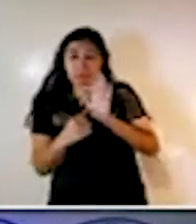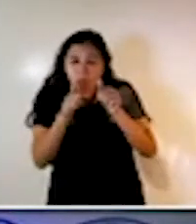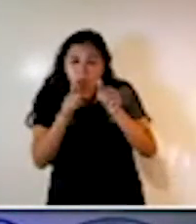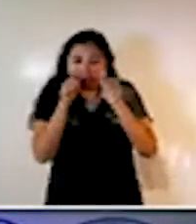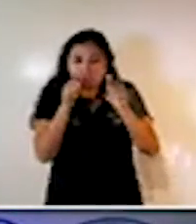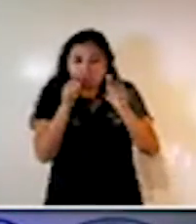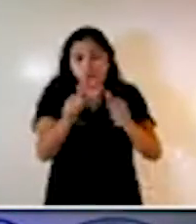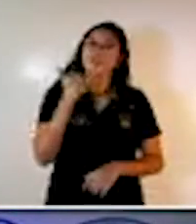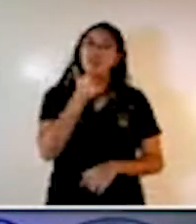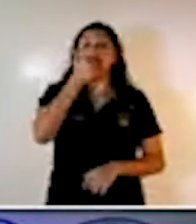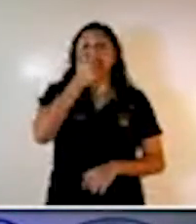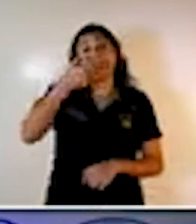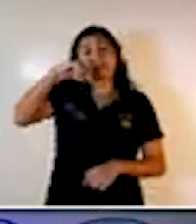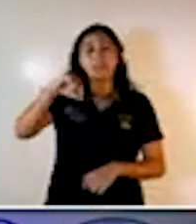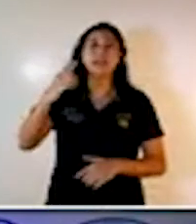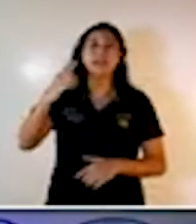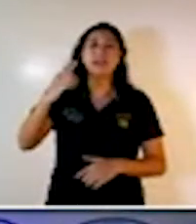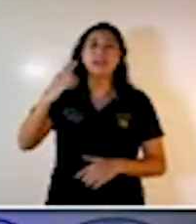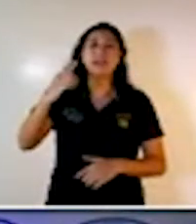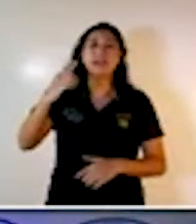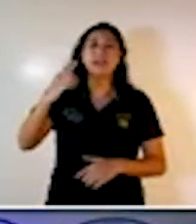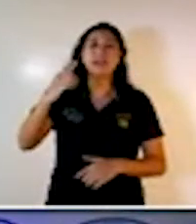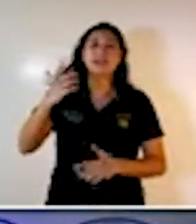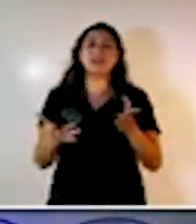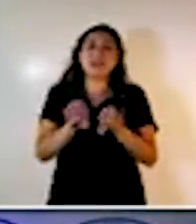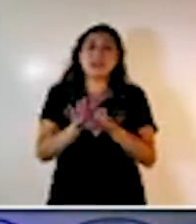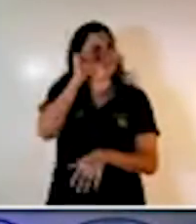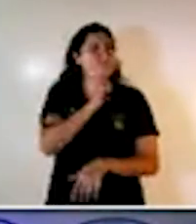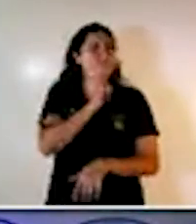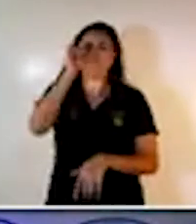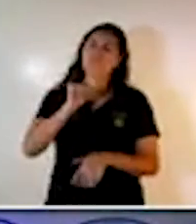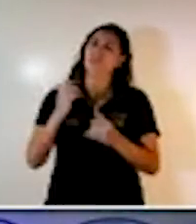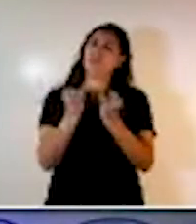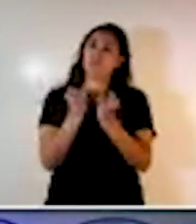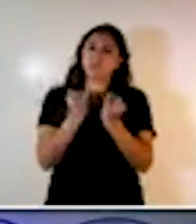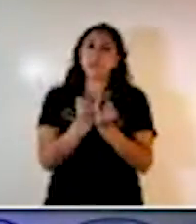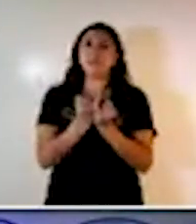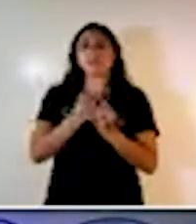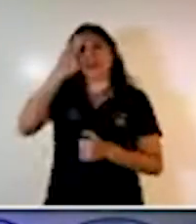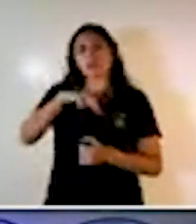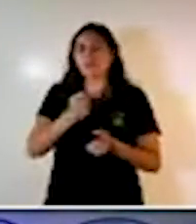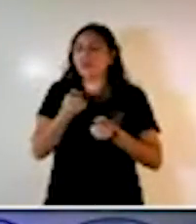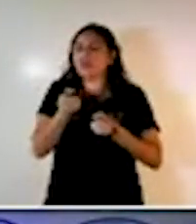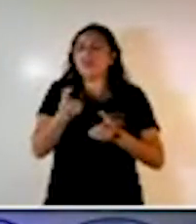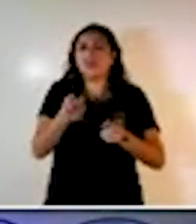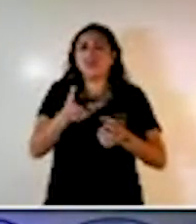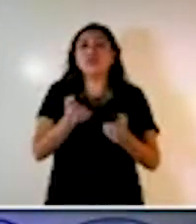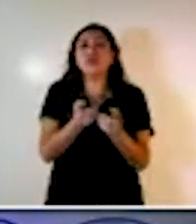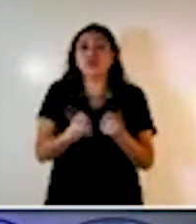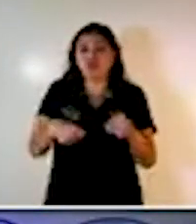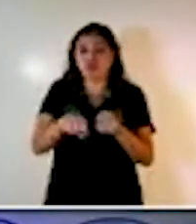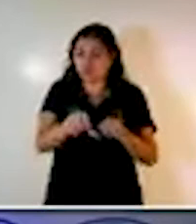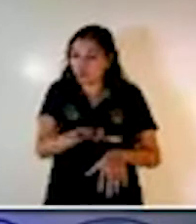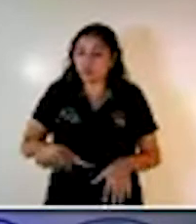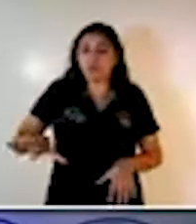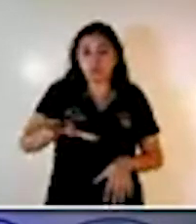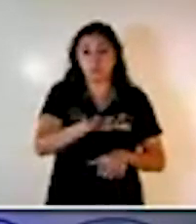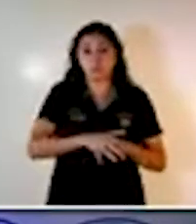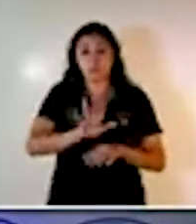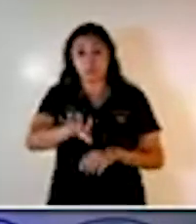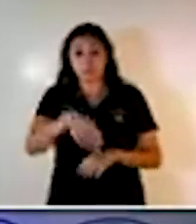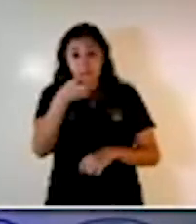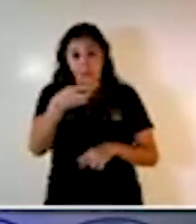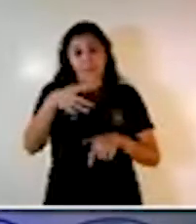acelerar procesos para responder a las inéditas y muy complejas condiciones, teniendo que recurrir a